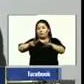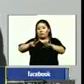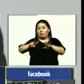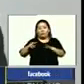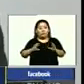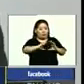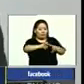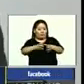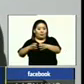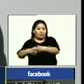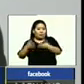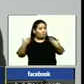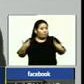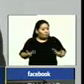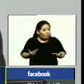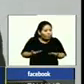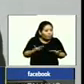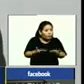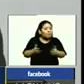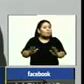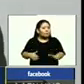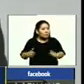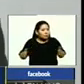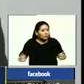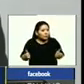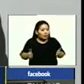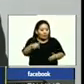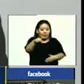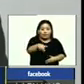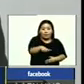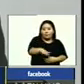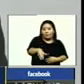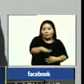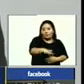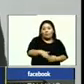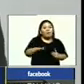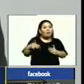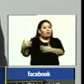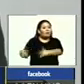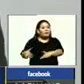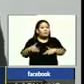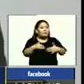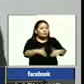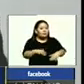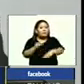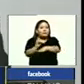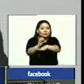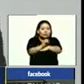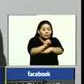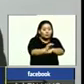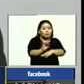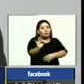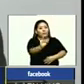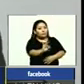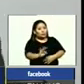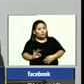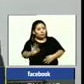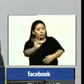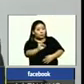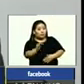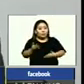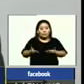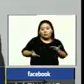nivel nacional para impulsar a nivel local las actividades orientadas a mejorar el